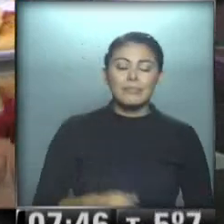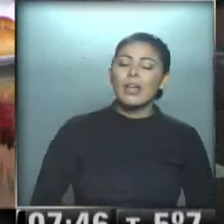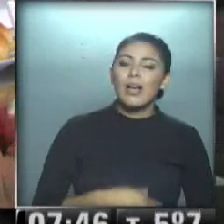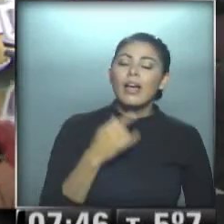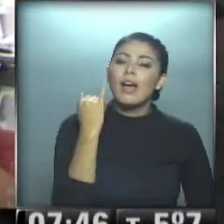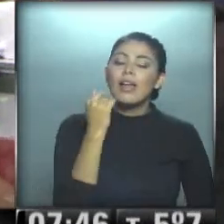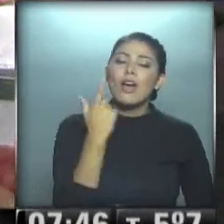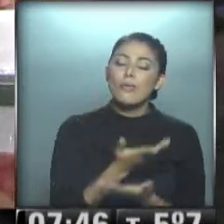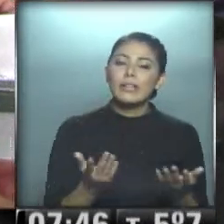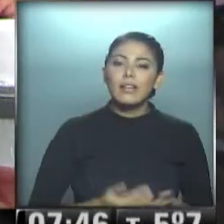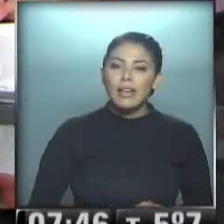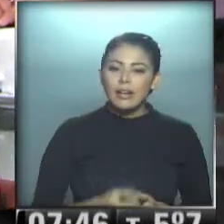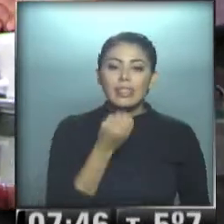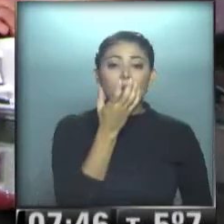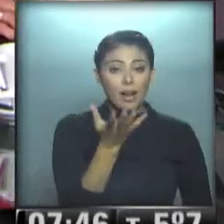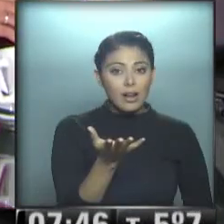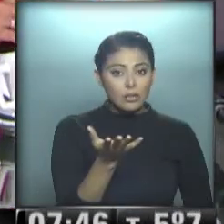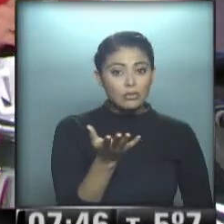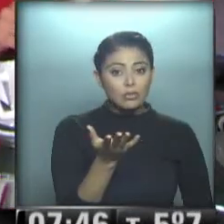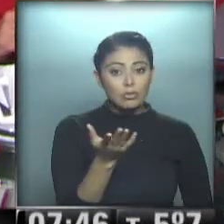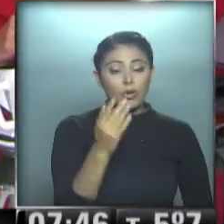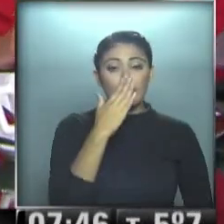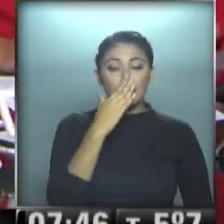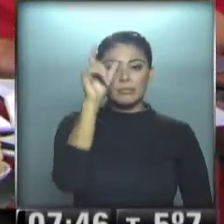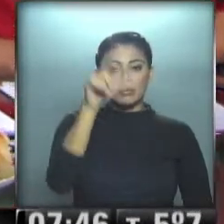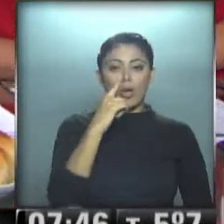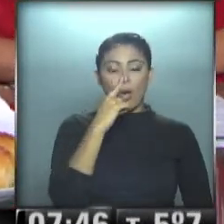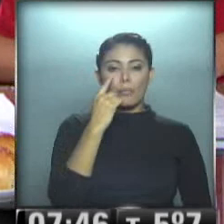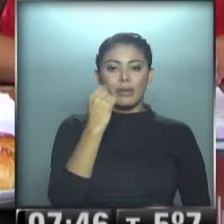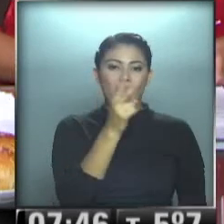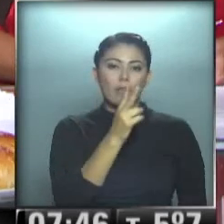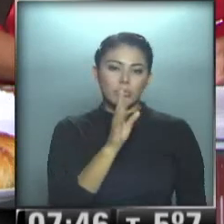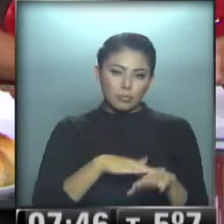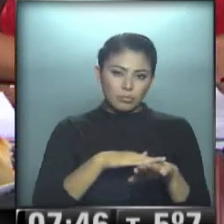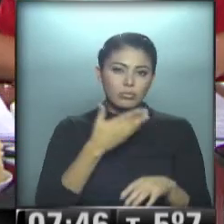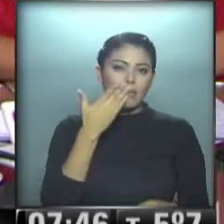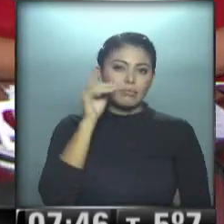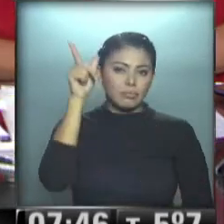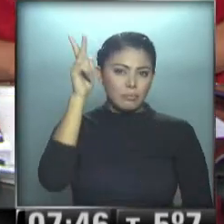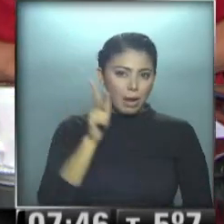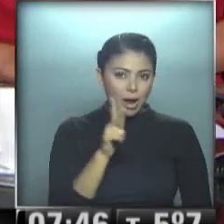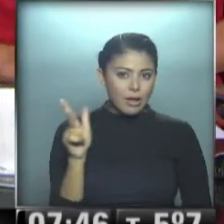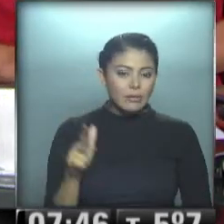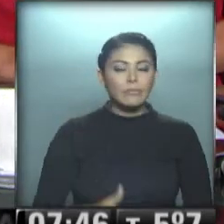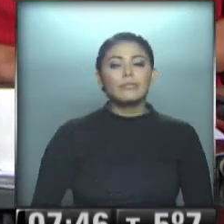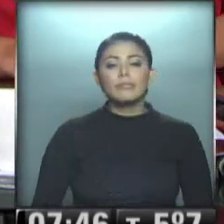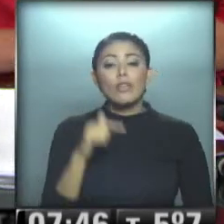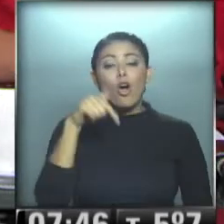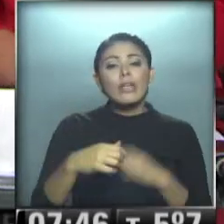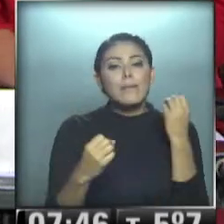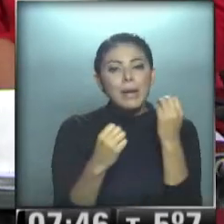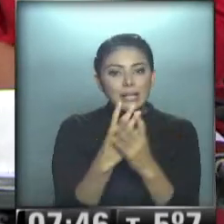a compartir lo que han sido las declaraciones de Karcher, el vocero del Papa, esta